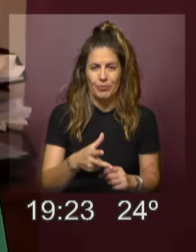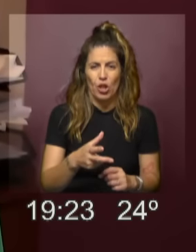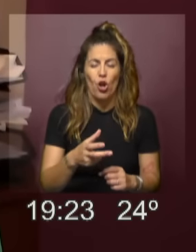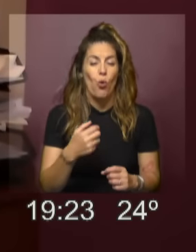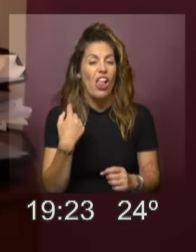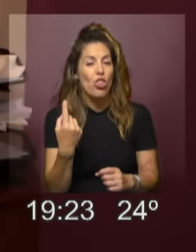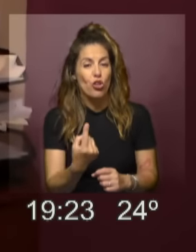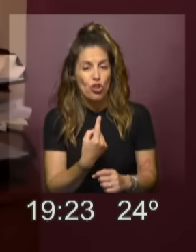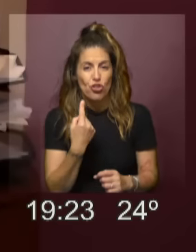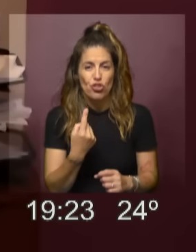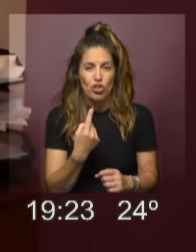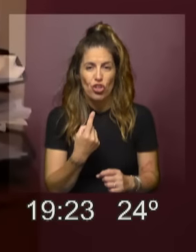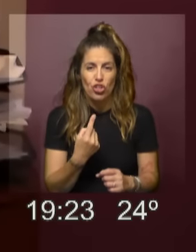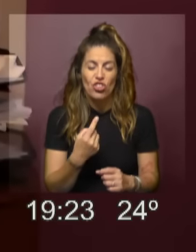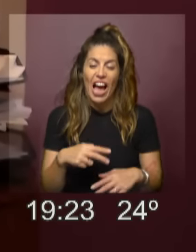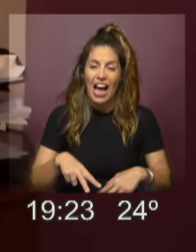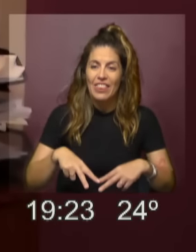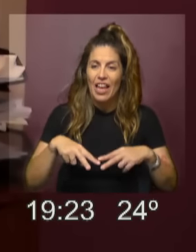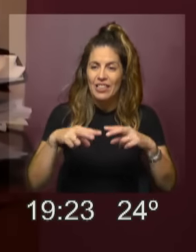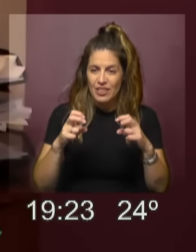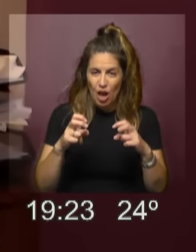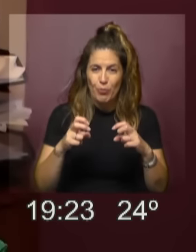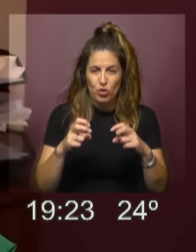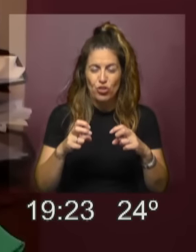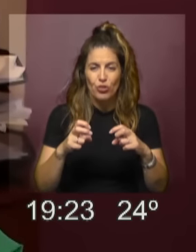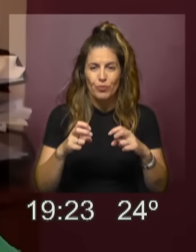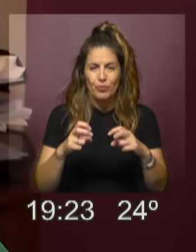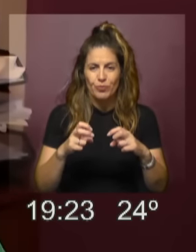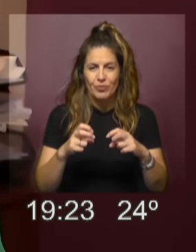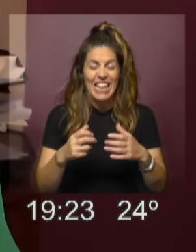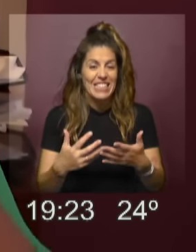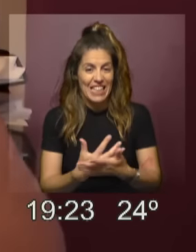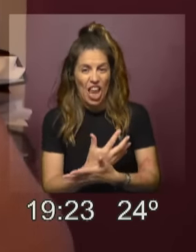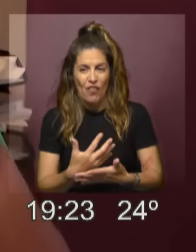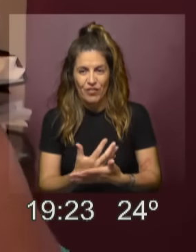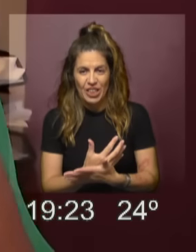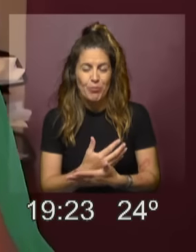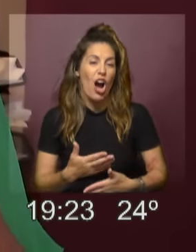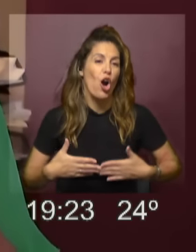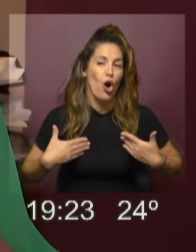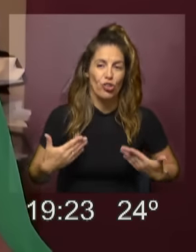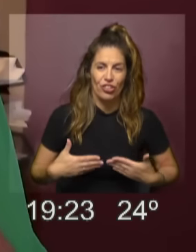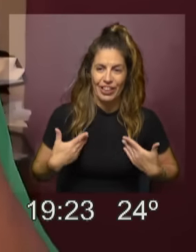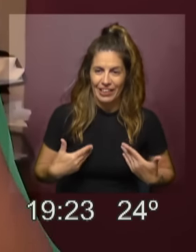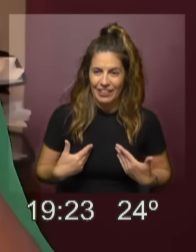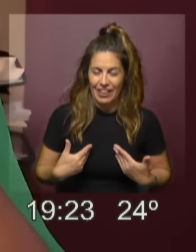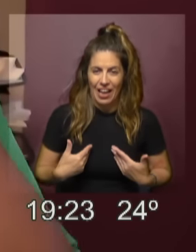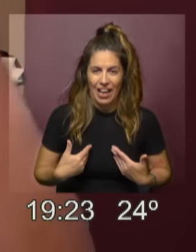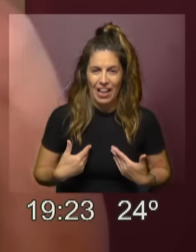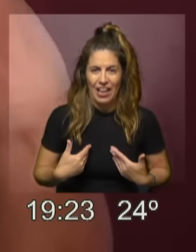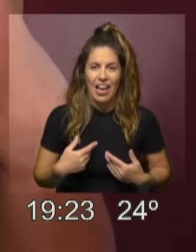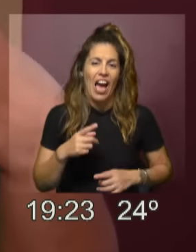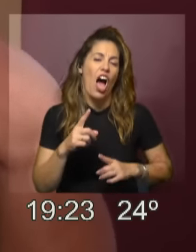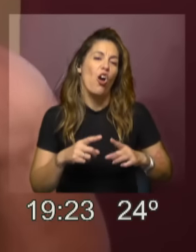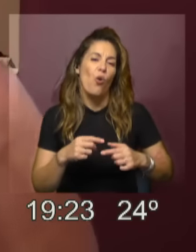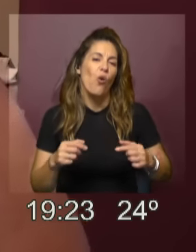cuando nosotros entramos a analizar si la víctima estaba contenta, tuvo algún